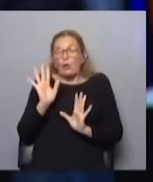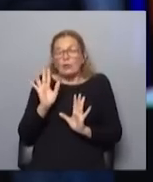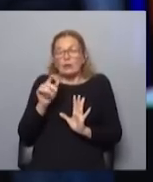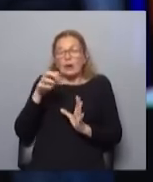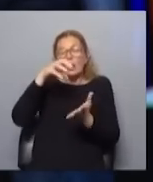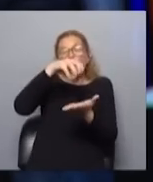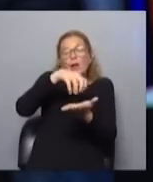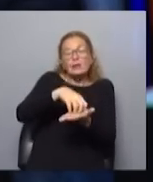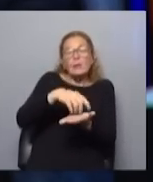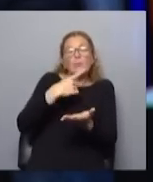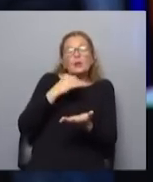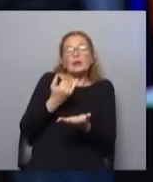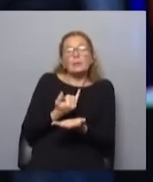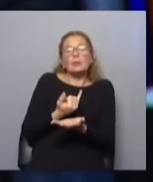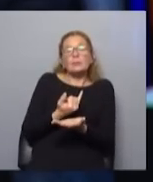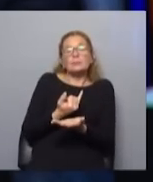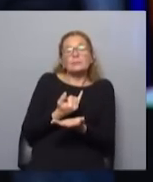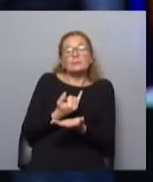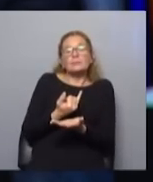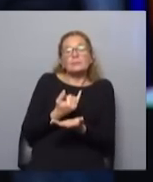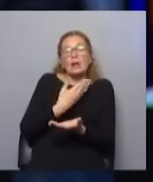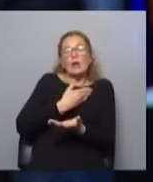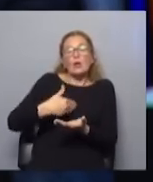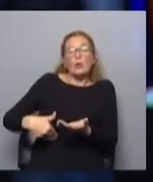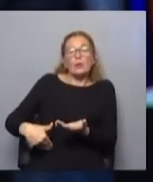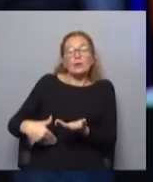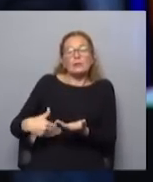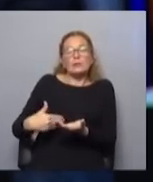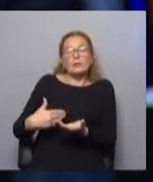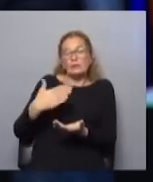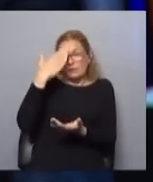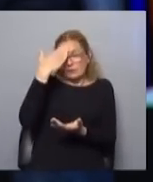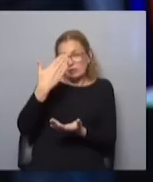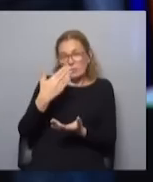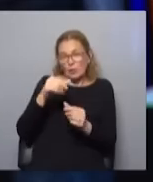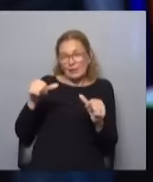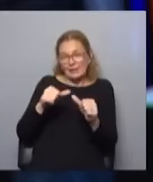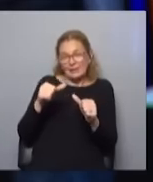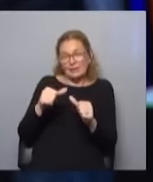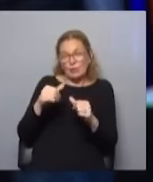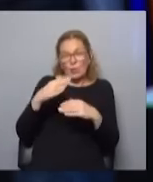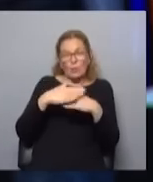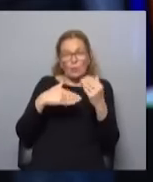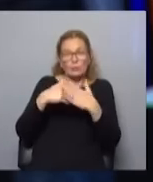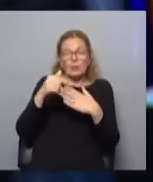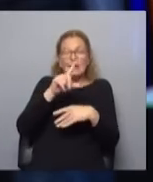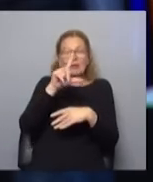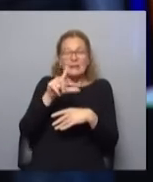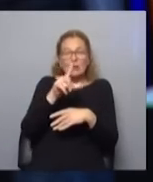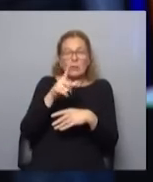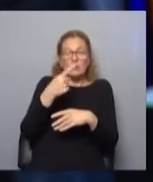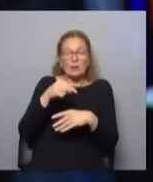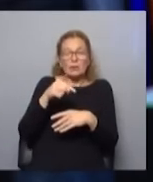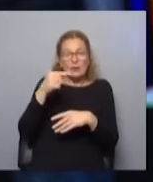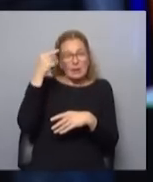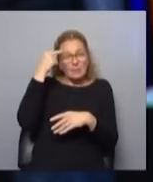tal localidad el gobierno del frente amplio hizo tal o cual obra un liceo por ejemplo y